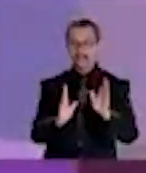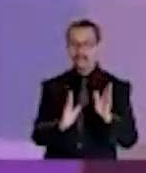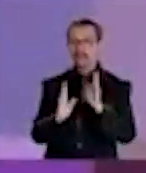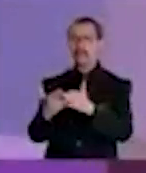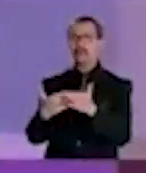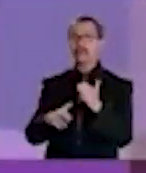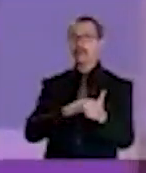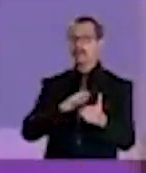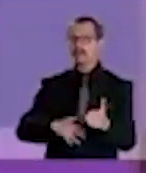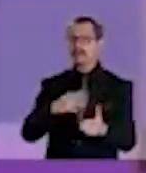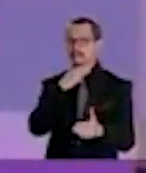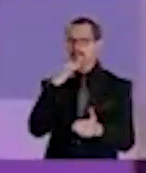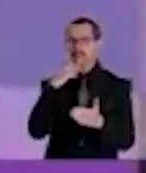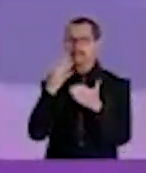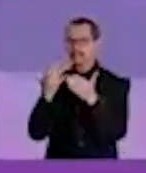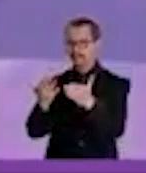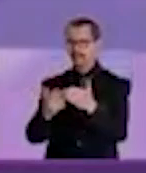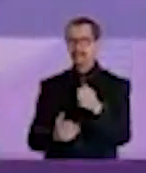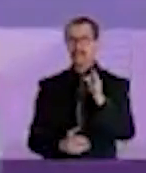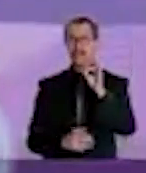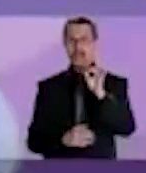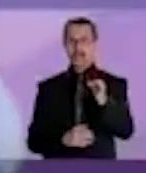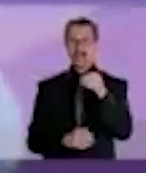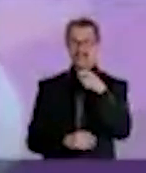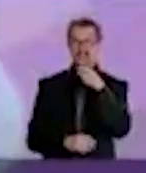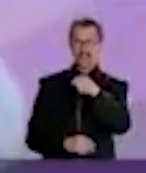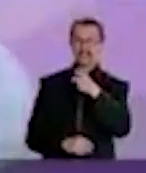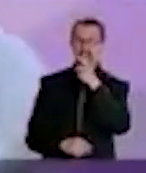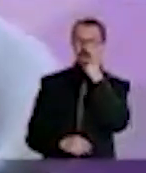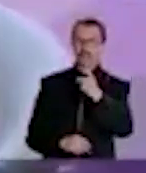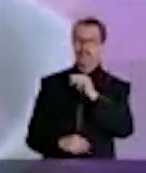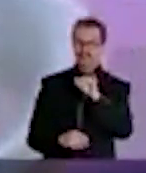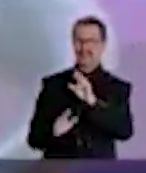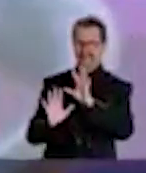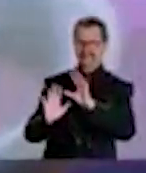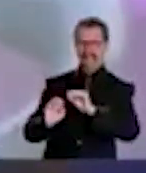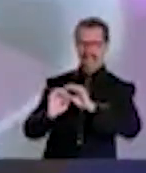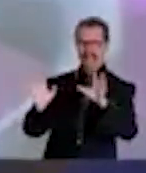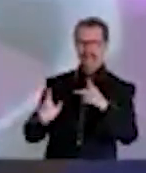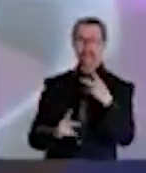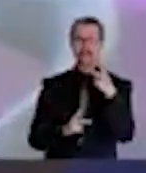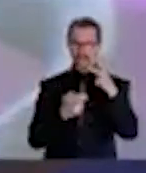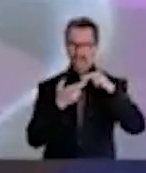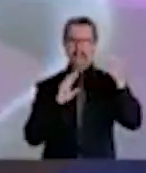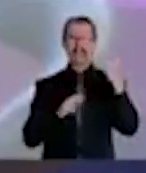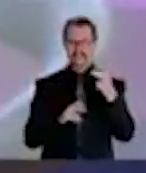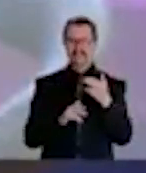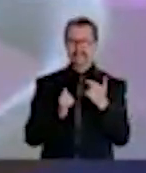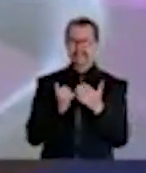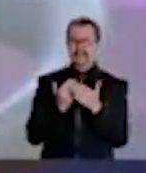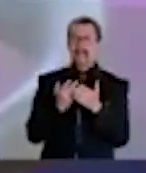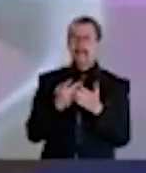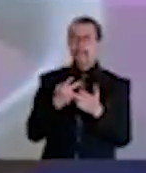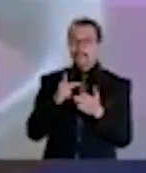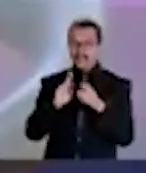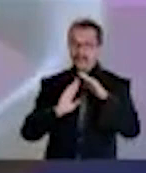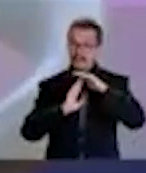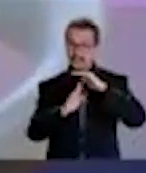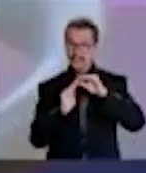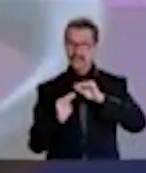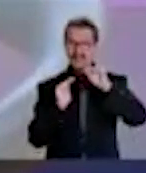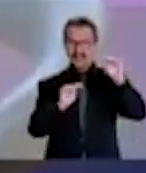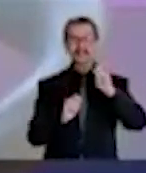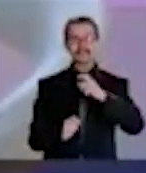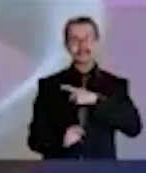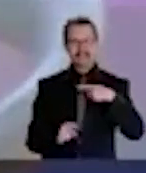ciertamente de la instancia multilateral la ayuda pero el trabajo que hay que hacer con los migrantes es exactamente al revés el trabajo de los migrantes tiene